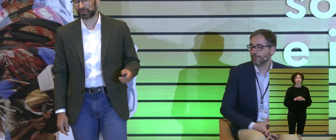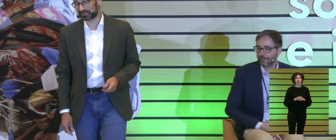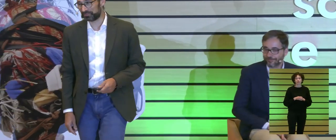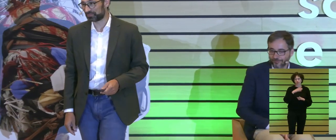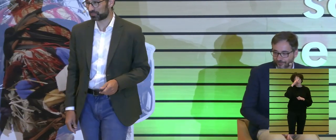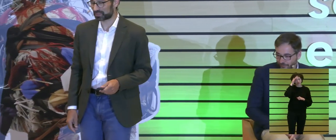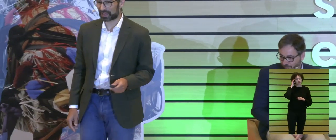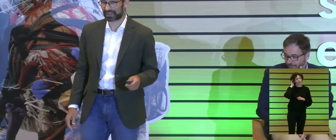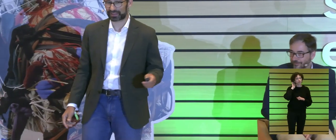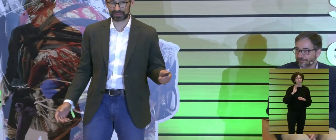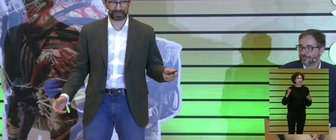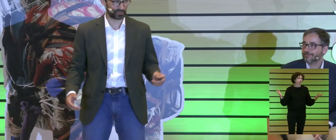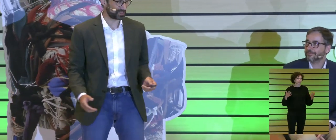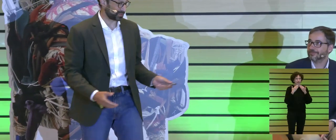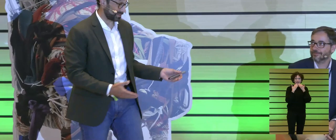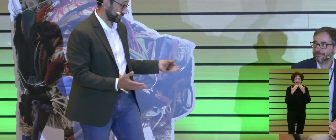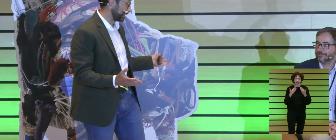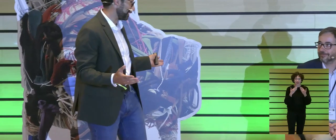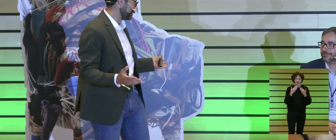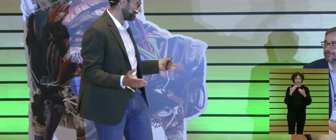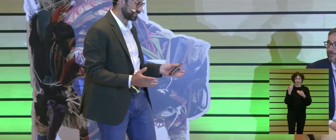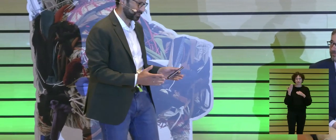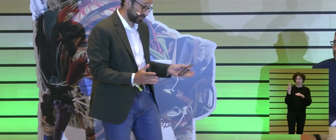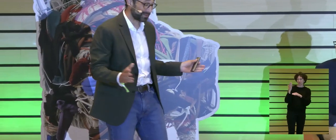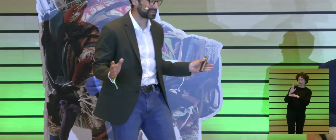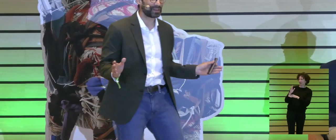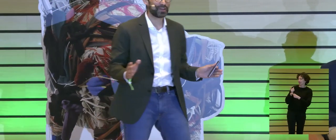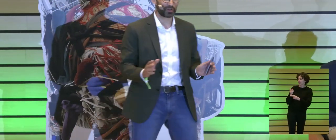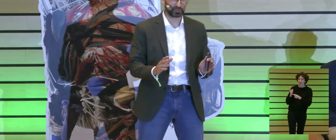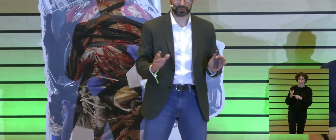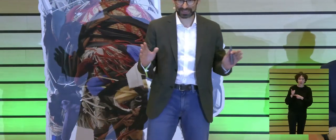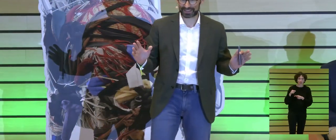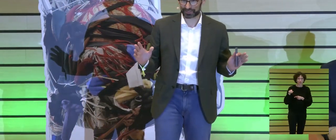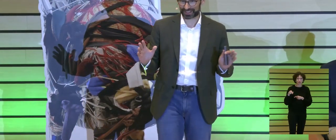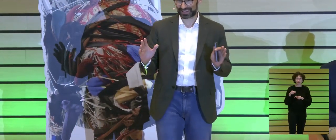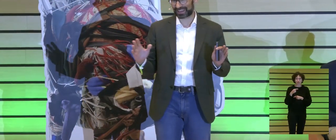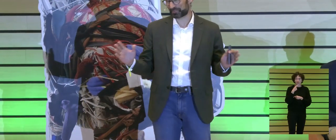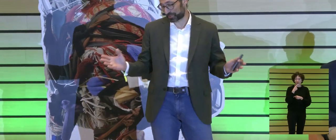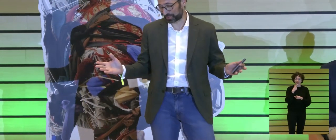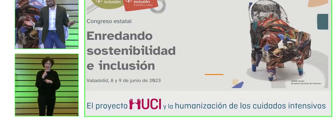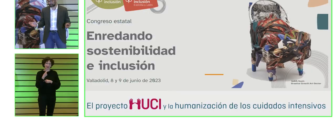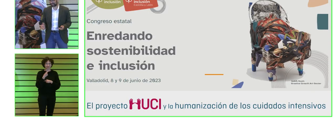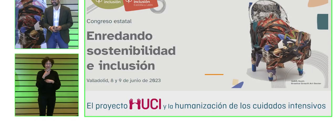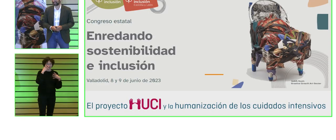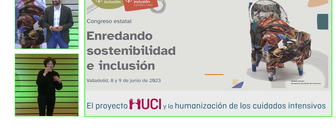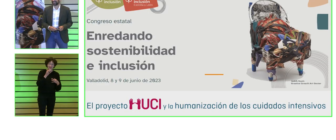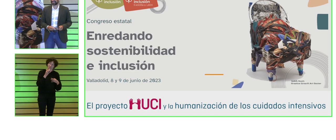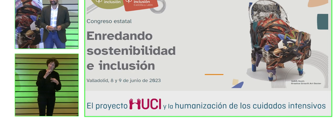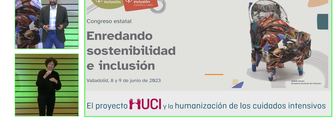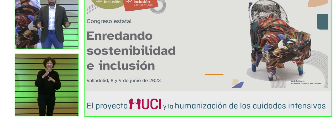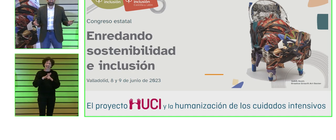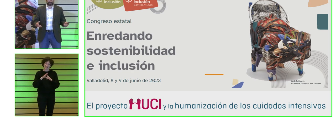Bueno pues nada agradecer muchísimo esta presentación estas son palabras con mucho más cariño que realidad Pero bueno está bien así